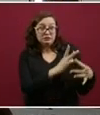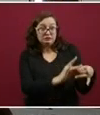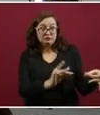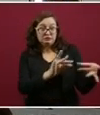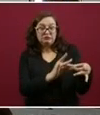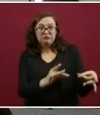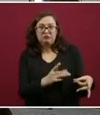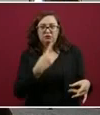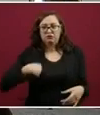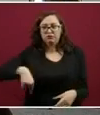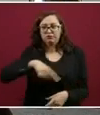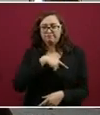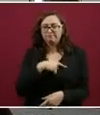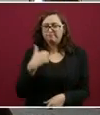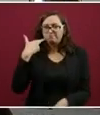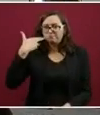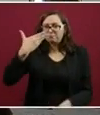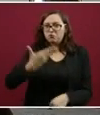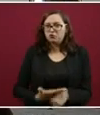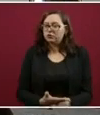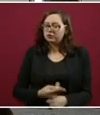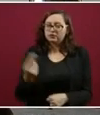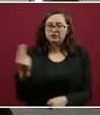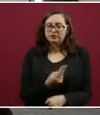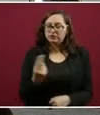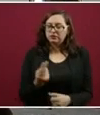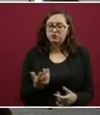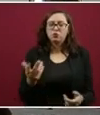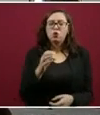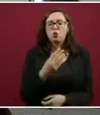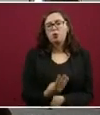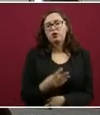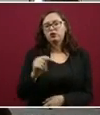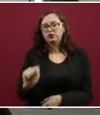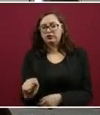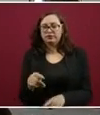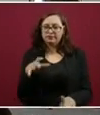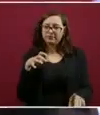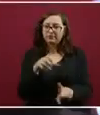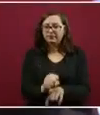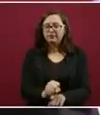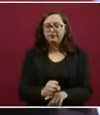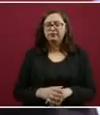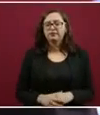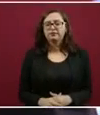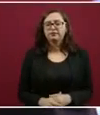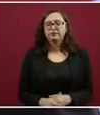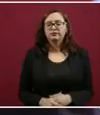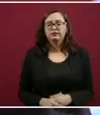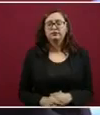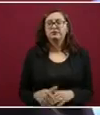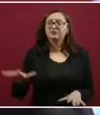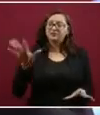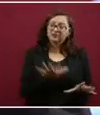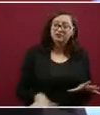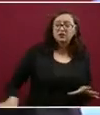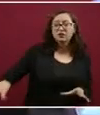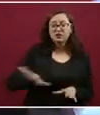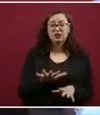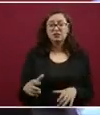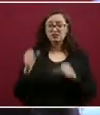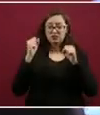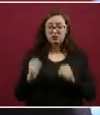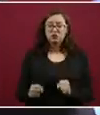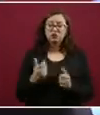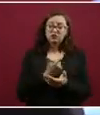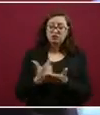hacer la cuarta transformación. Yo he insistido mucho en un tema, el tema de la desigualdad social, que se manifiesta no solo en el